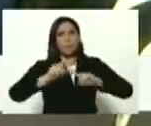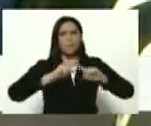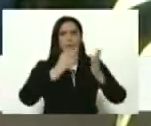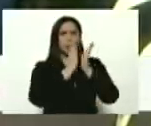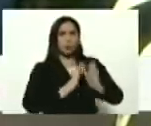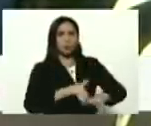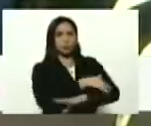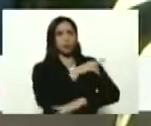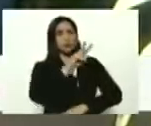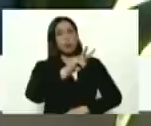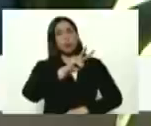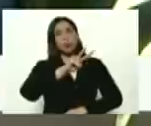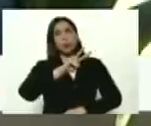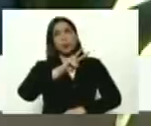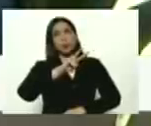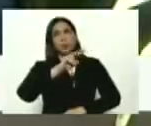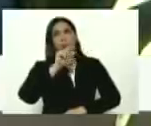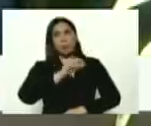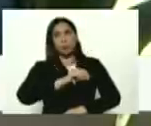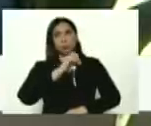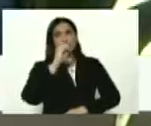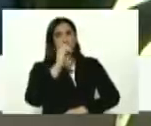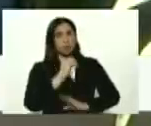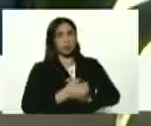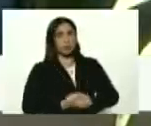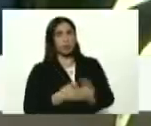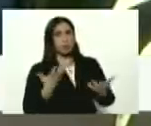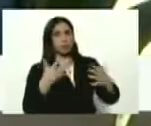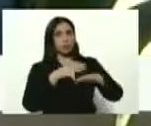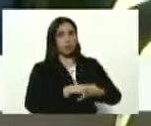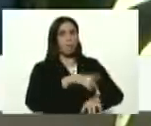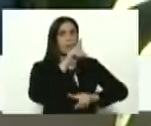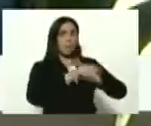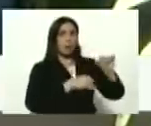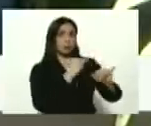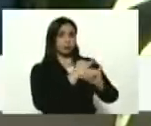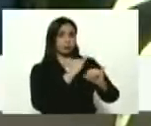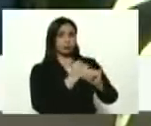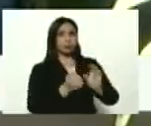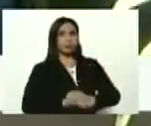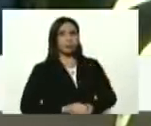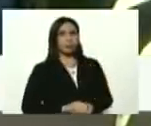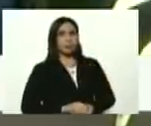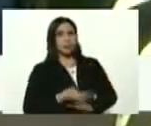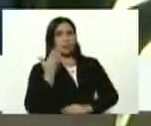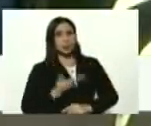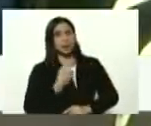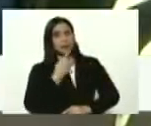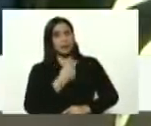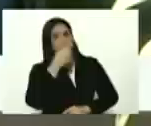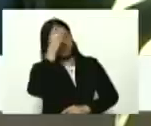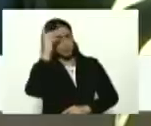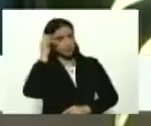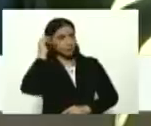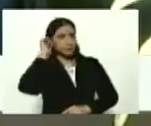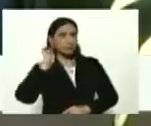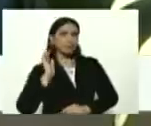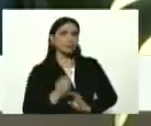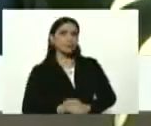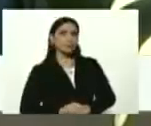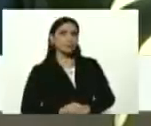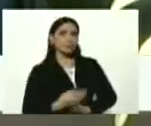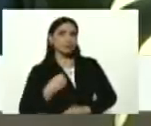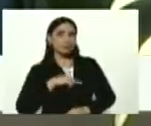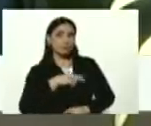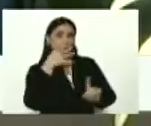calle 2.0 a través de nuestras redes sociales. Bueno, es importante resaltar, presidente, que ahorita vamos a